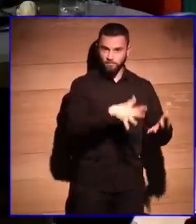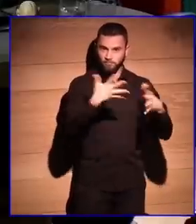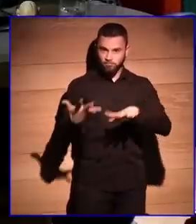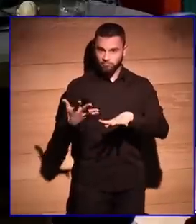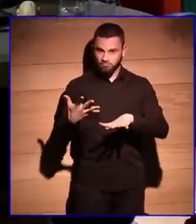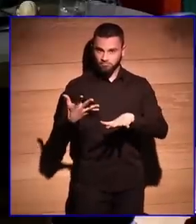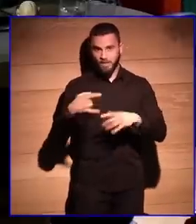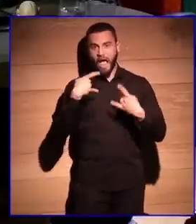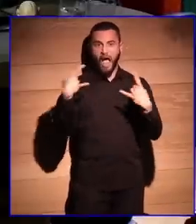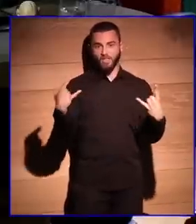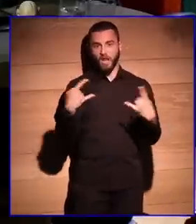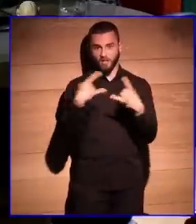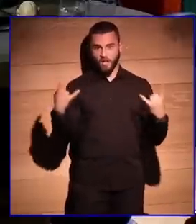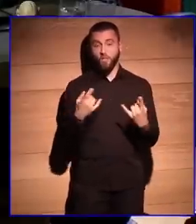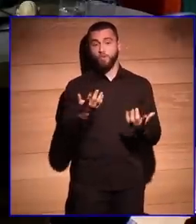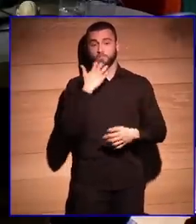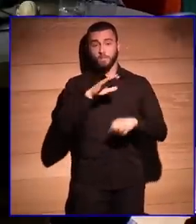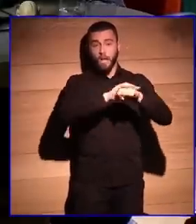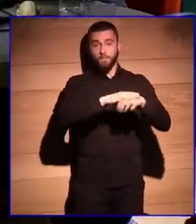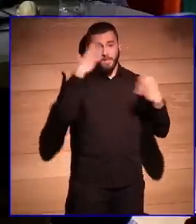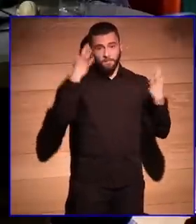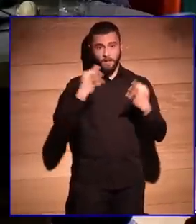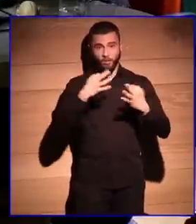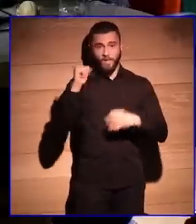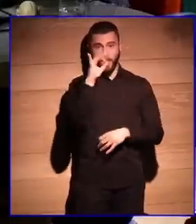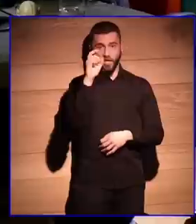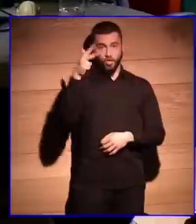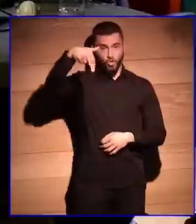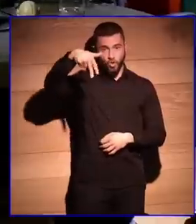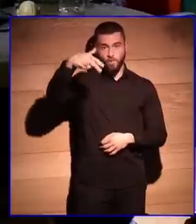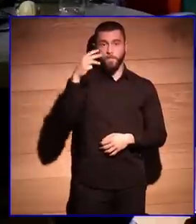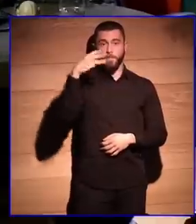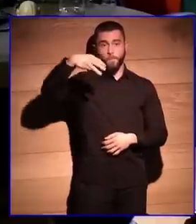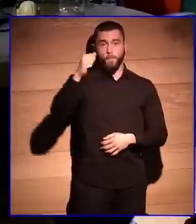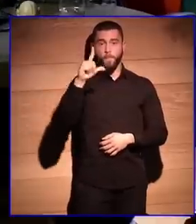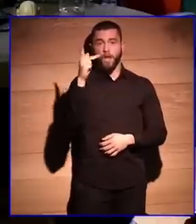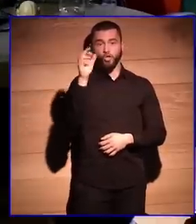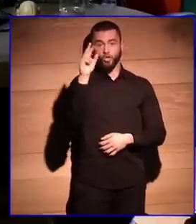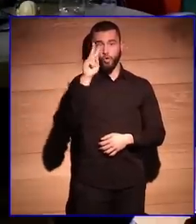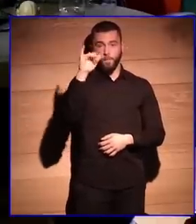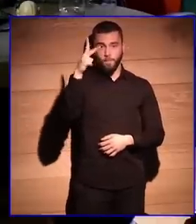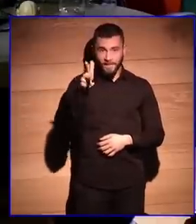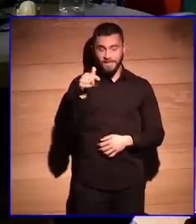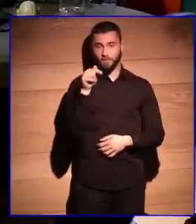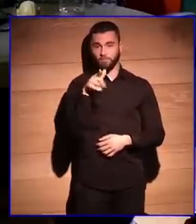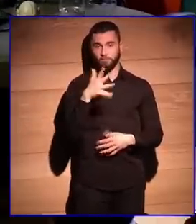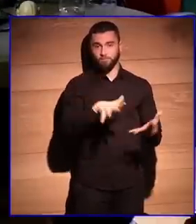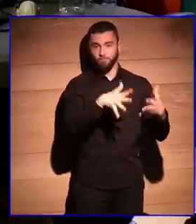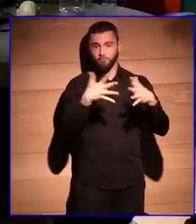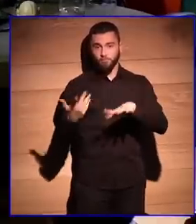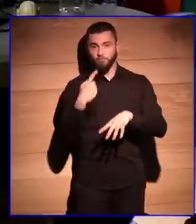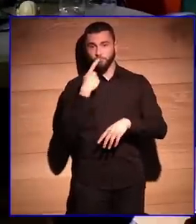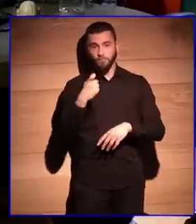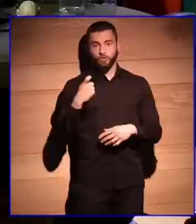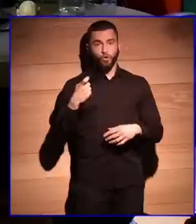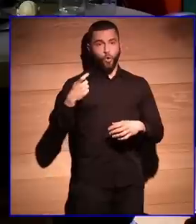muy atractivo, ¿no? Y, de hecho, cuando salen Las Amistades Peligrosas de John Malkovich, se convierte casi en un mito erótico